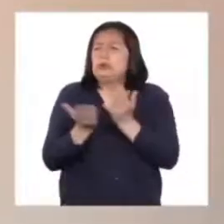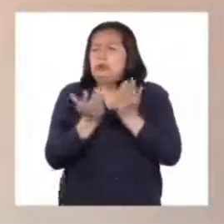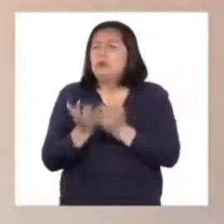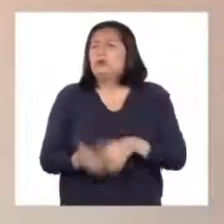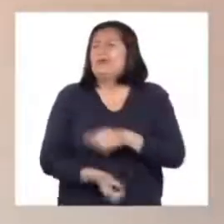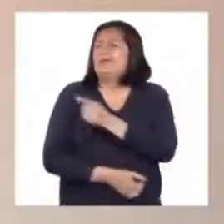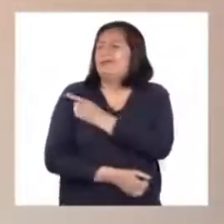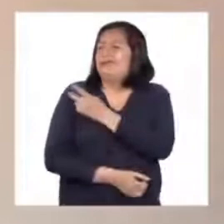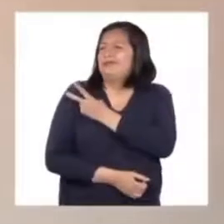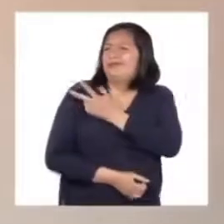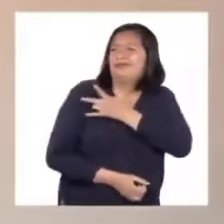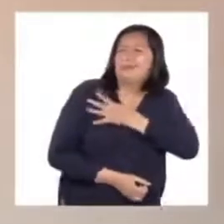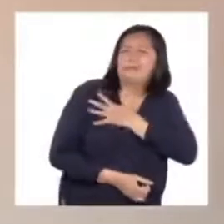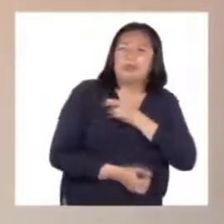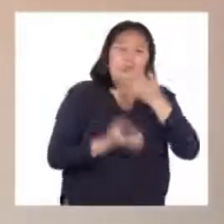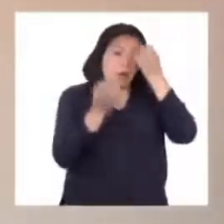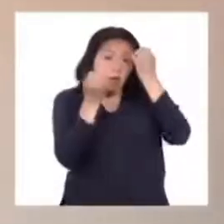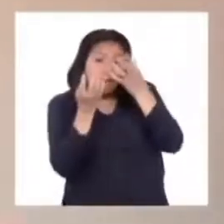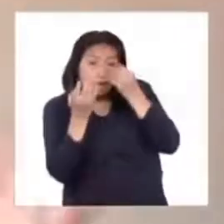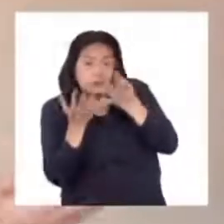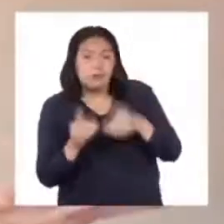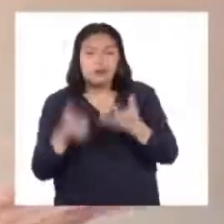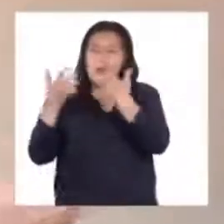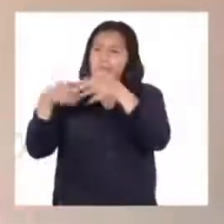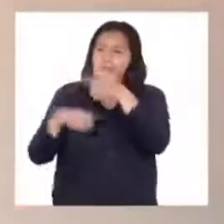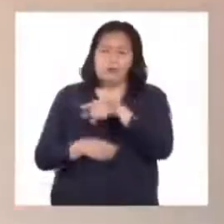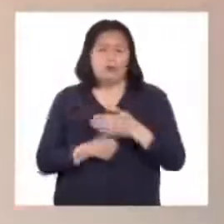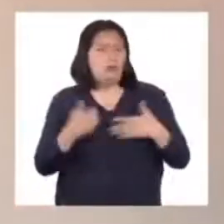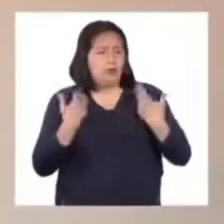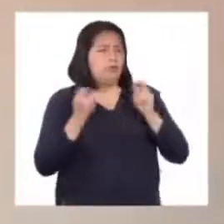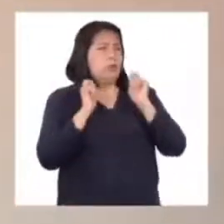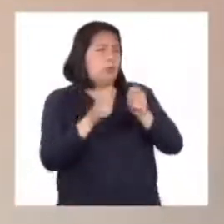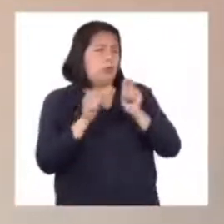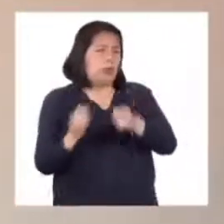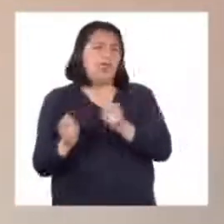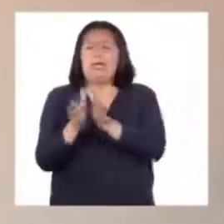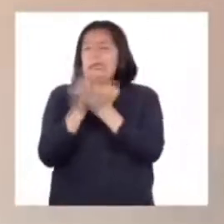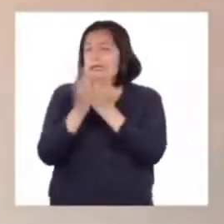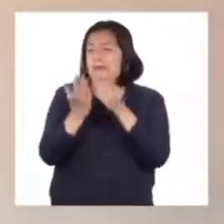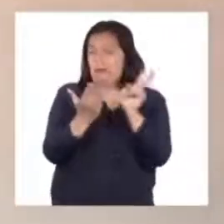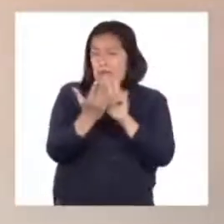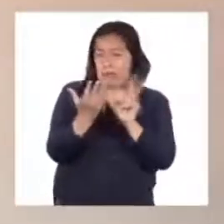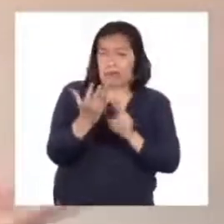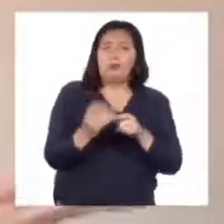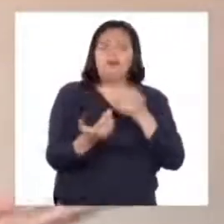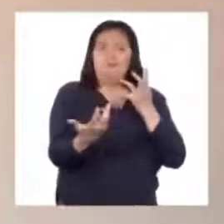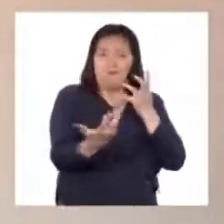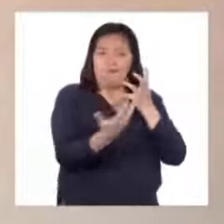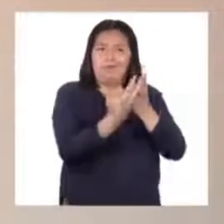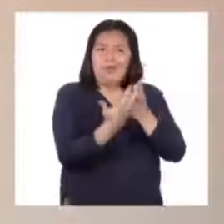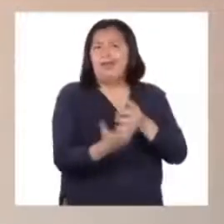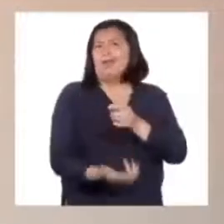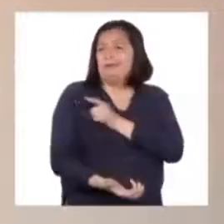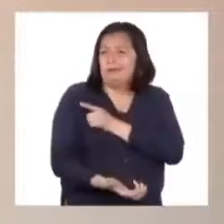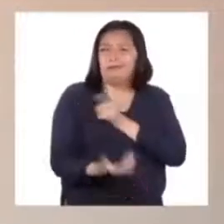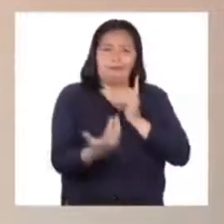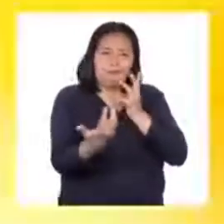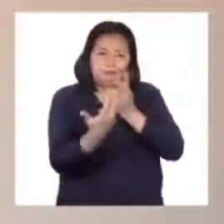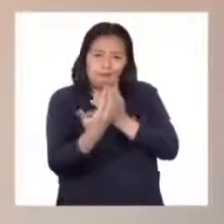grado. Y con esta información, la empresa puede donar libros de lecturas acorde al grado de